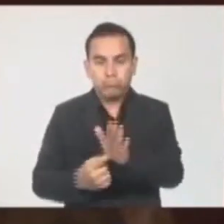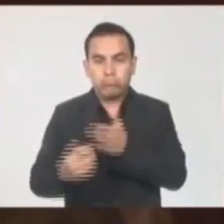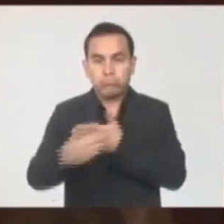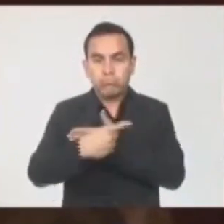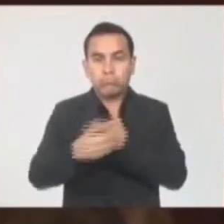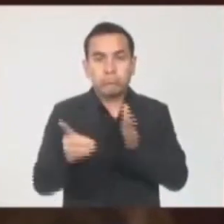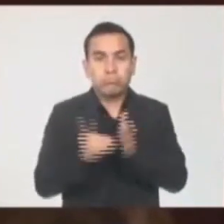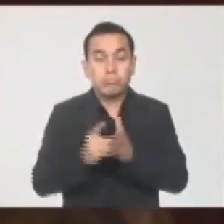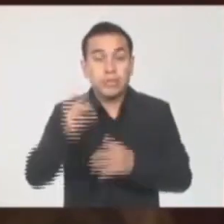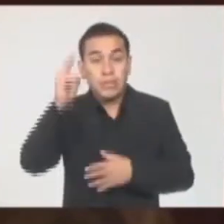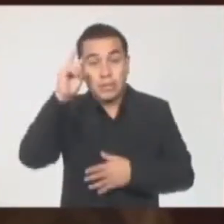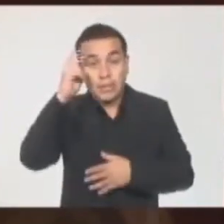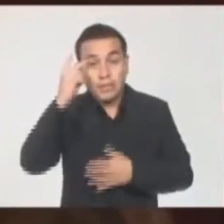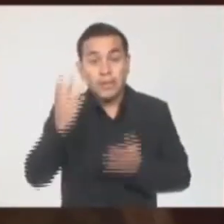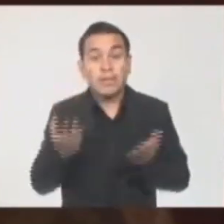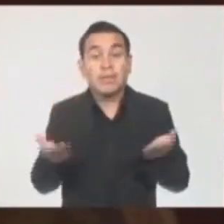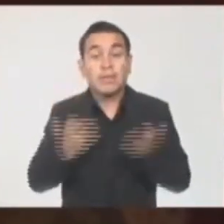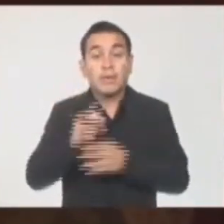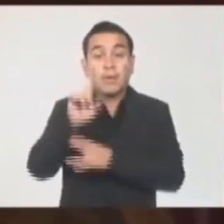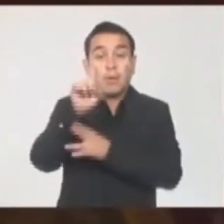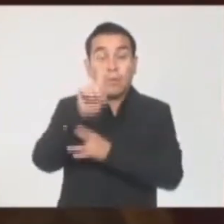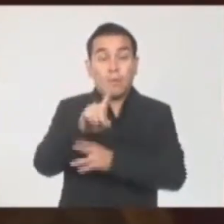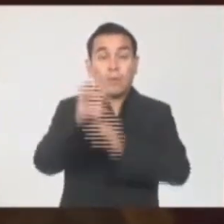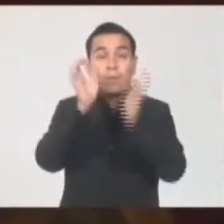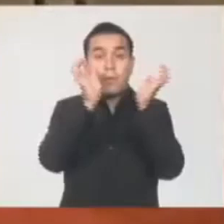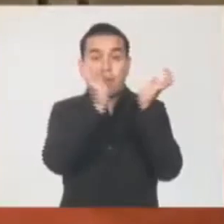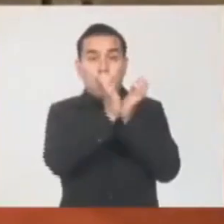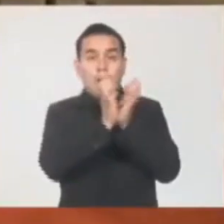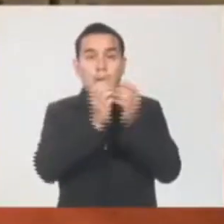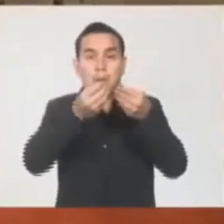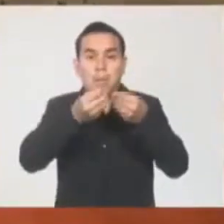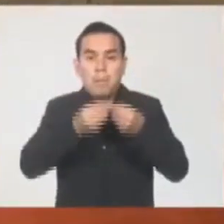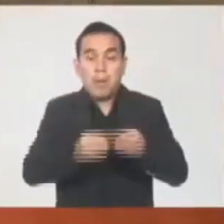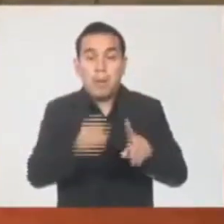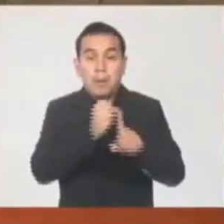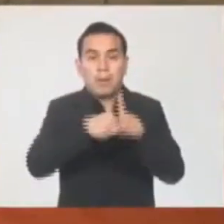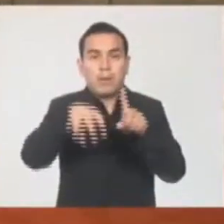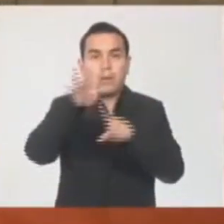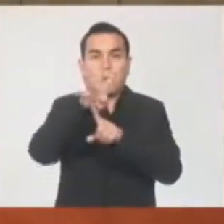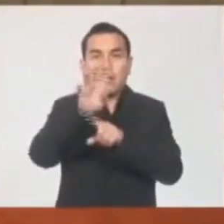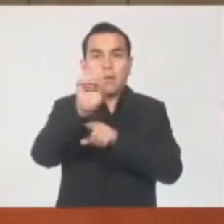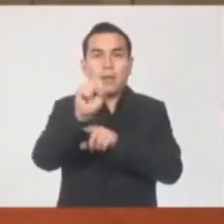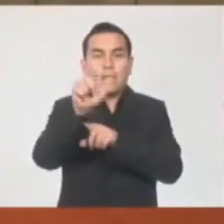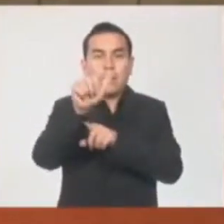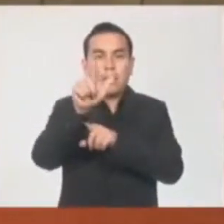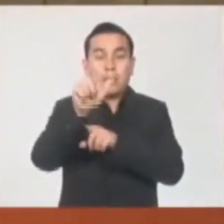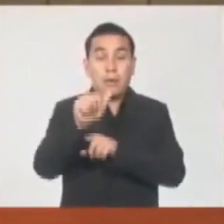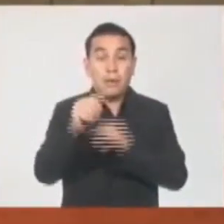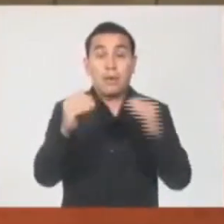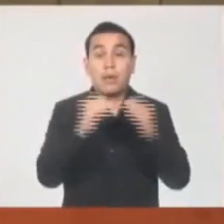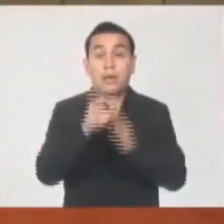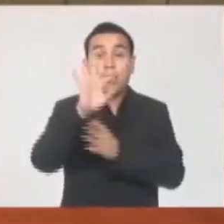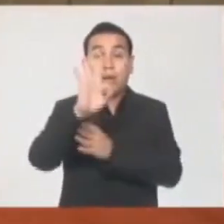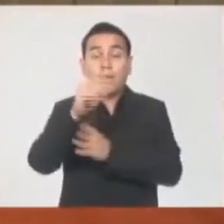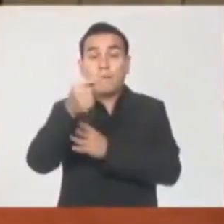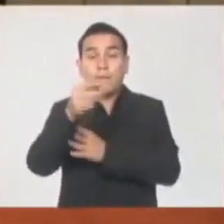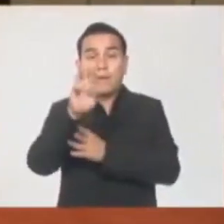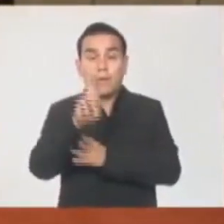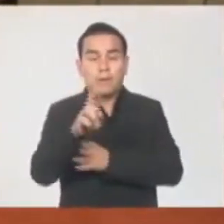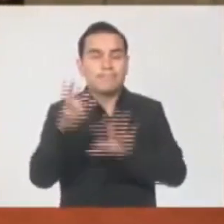desbarató su plan. Y el 1 de mayo perdieron también la Sala de lo Constitucional y la Fiscalía.